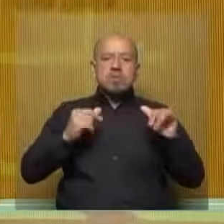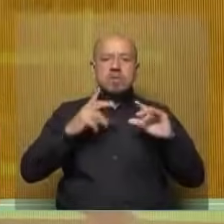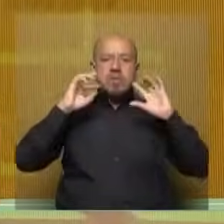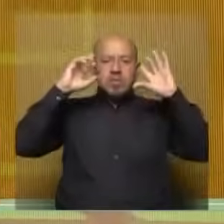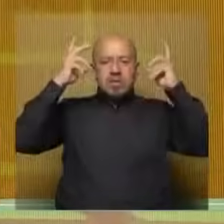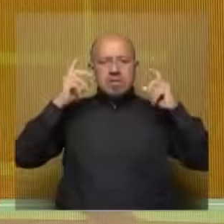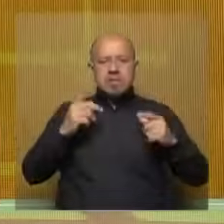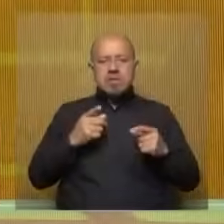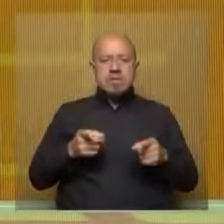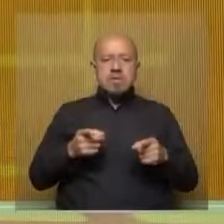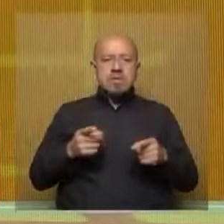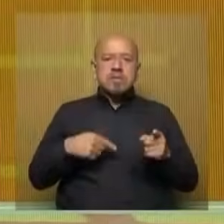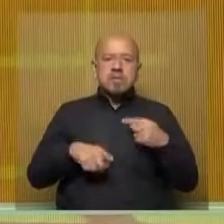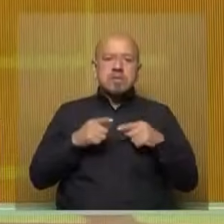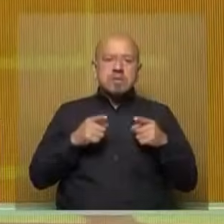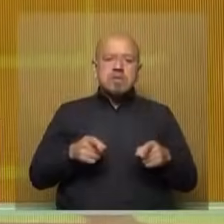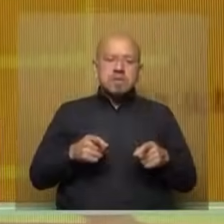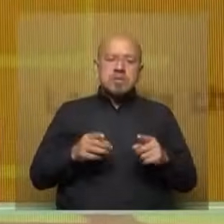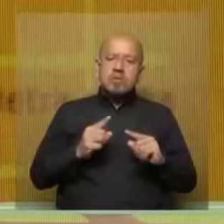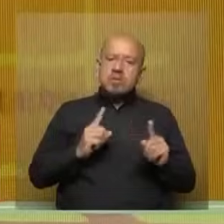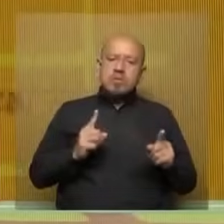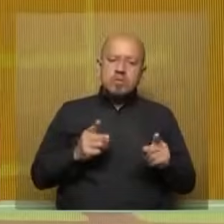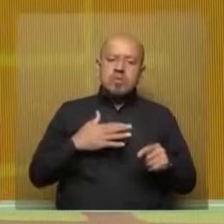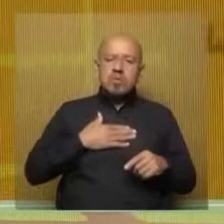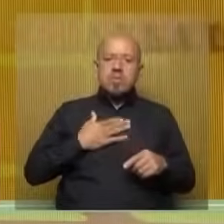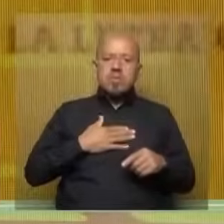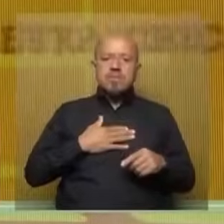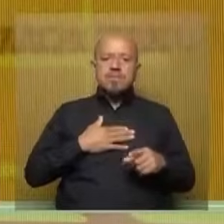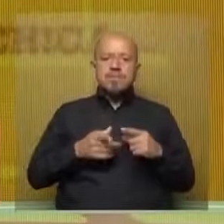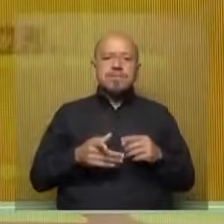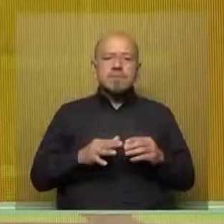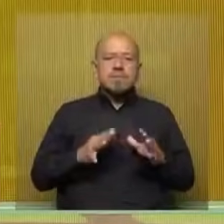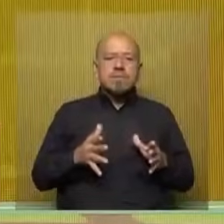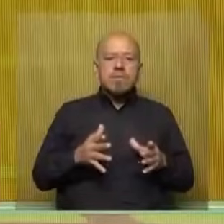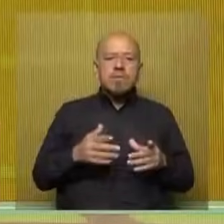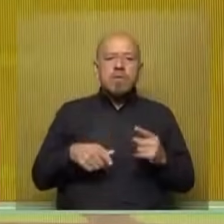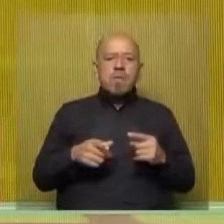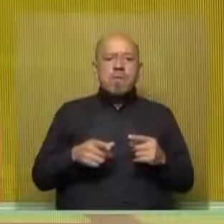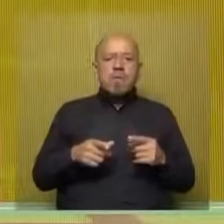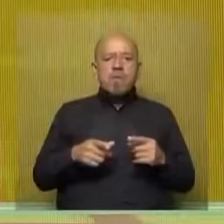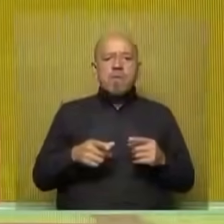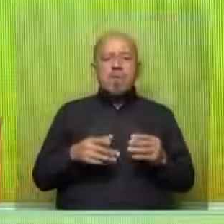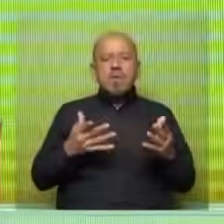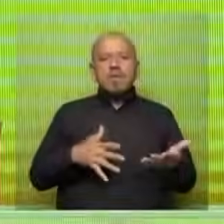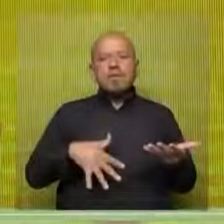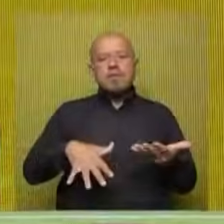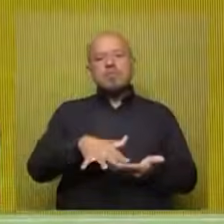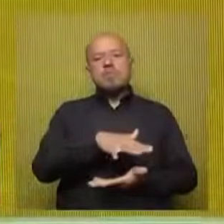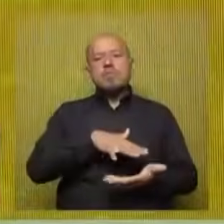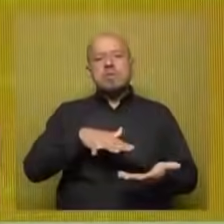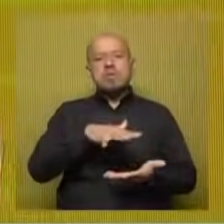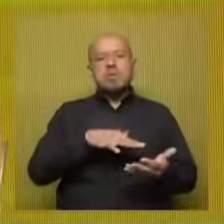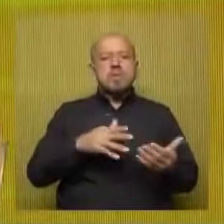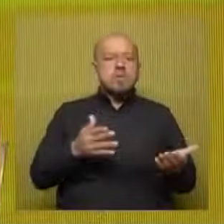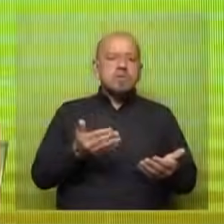violencia, ¿verdad? Eso no me parece que sea bueno para nadie. Nadie le gusta vivir en un barrio donde, no